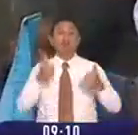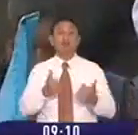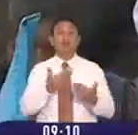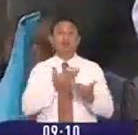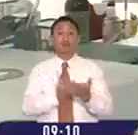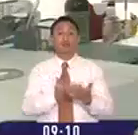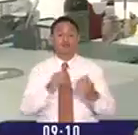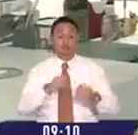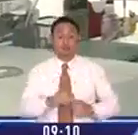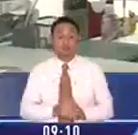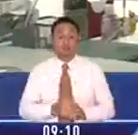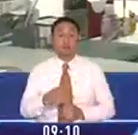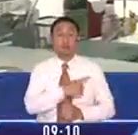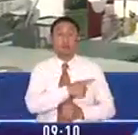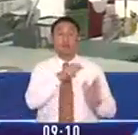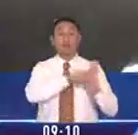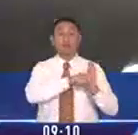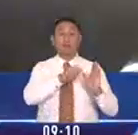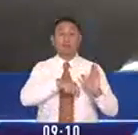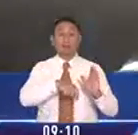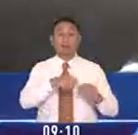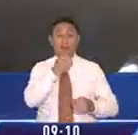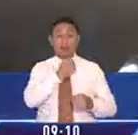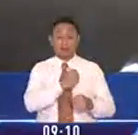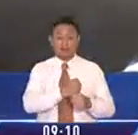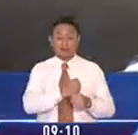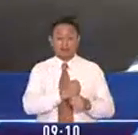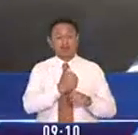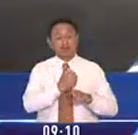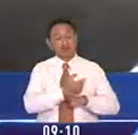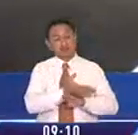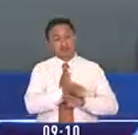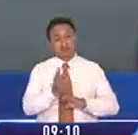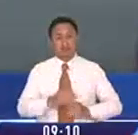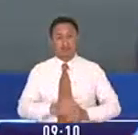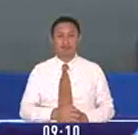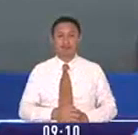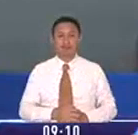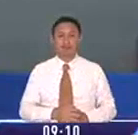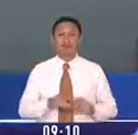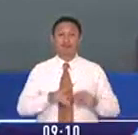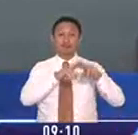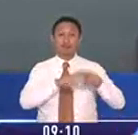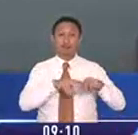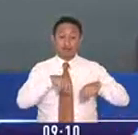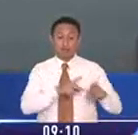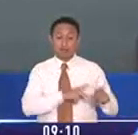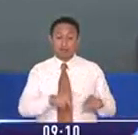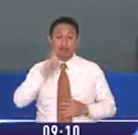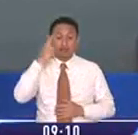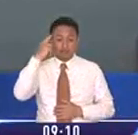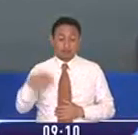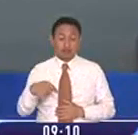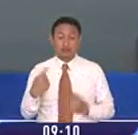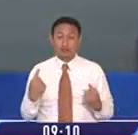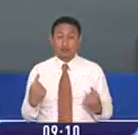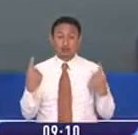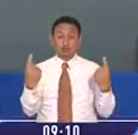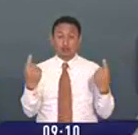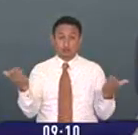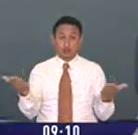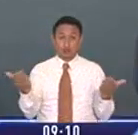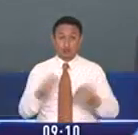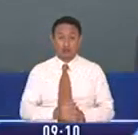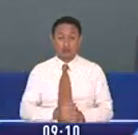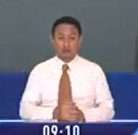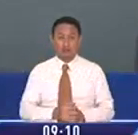la experta laboral Vanessa Velázquez hace ciertas observaciones. Si revisas los planes de gobierno de los dos candidatos,